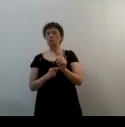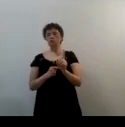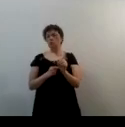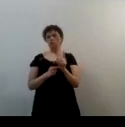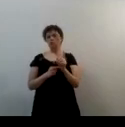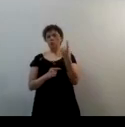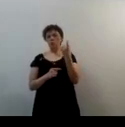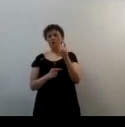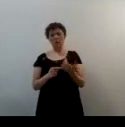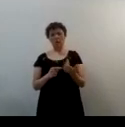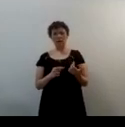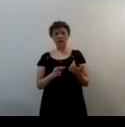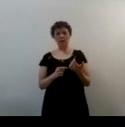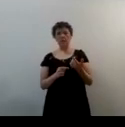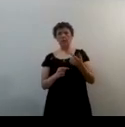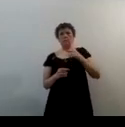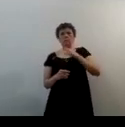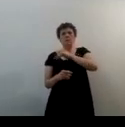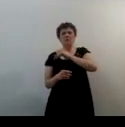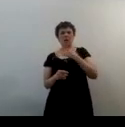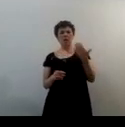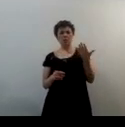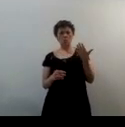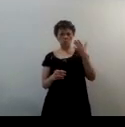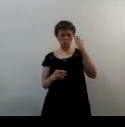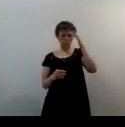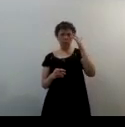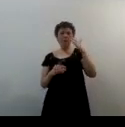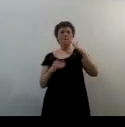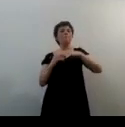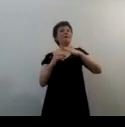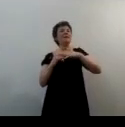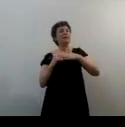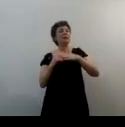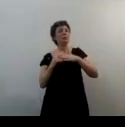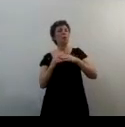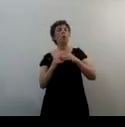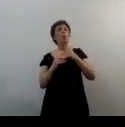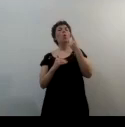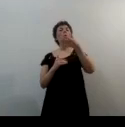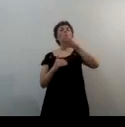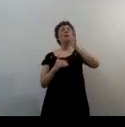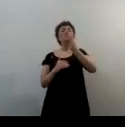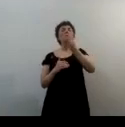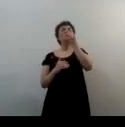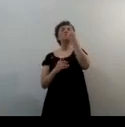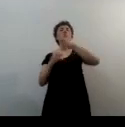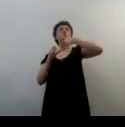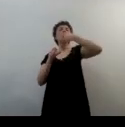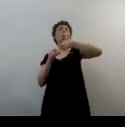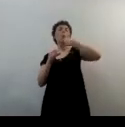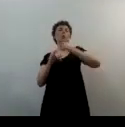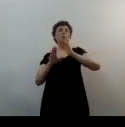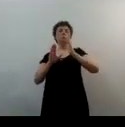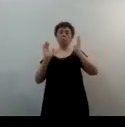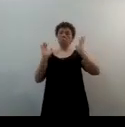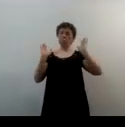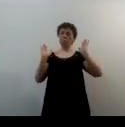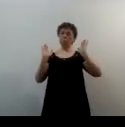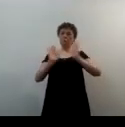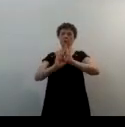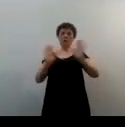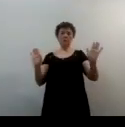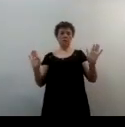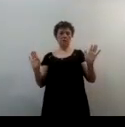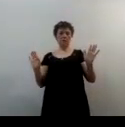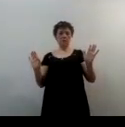que es mucha cantidad. O sea, como mínimo, acordaos que es un vaso y un yogur al día, como referencia estándar, ¿vale?